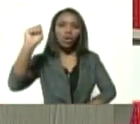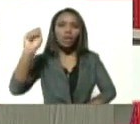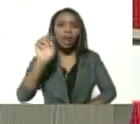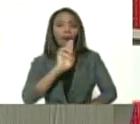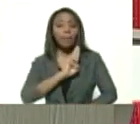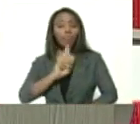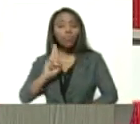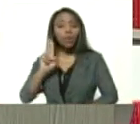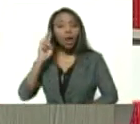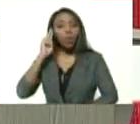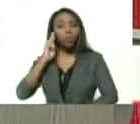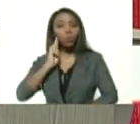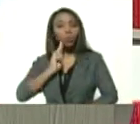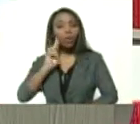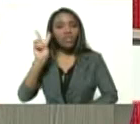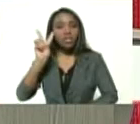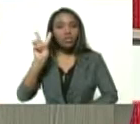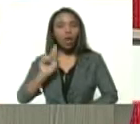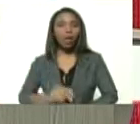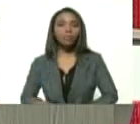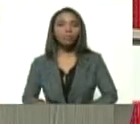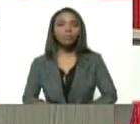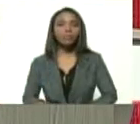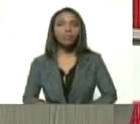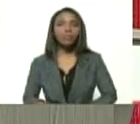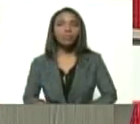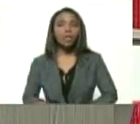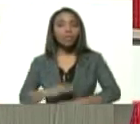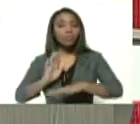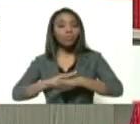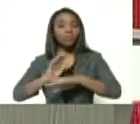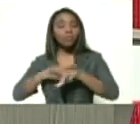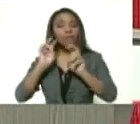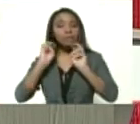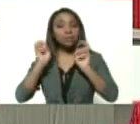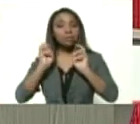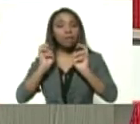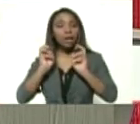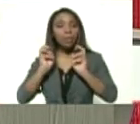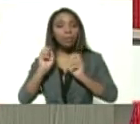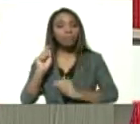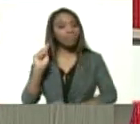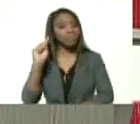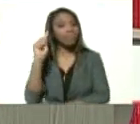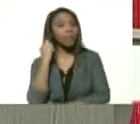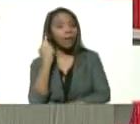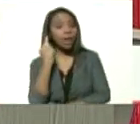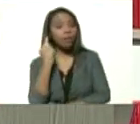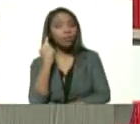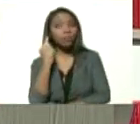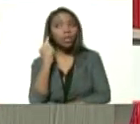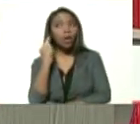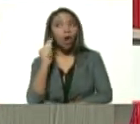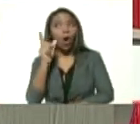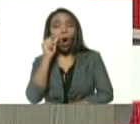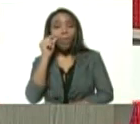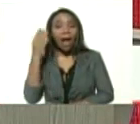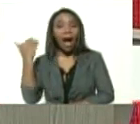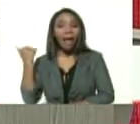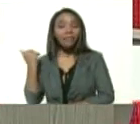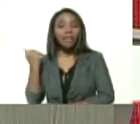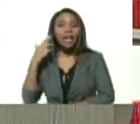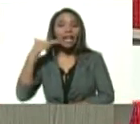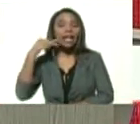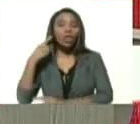República Bolivariana de Venezuela, por parte primero de la administración de Barack Hussein Obama